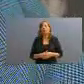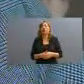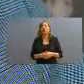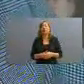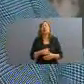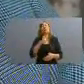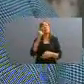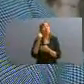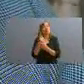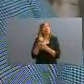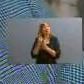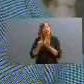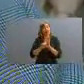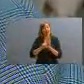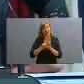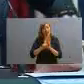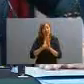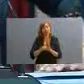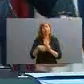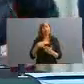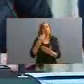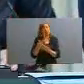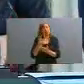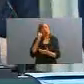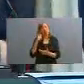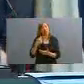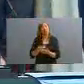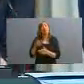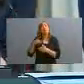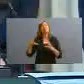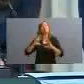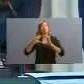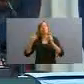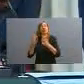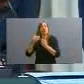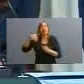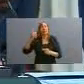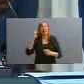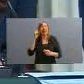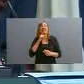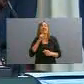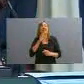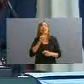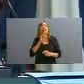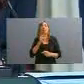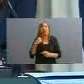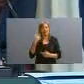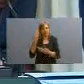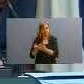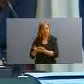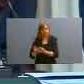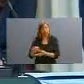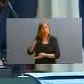La primera va a tener por objeto al Consejo de la Magistratura. Todos saben que yo